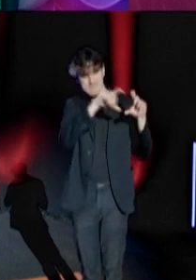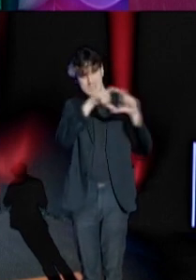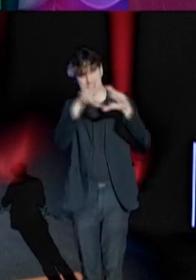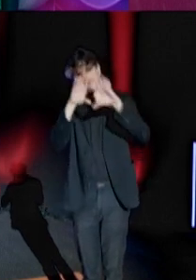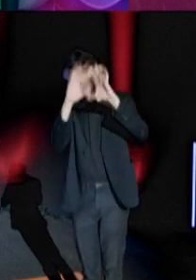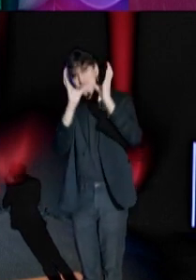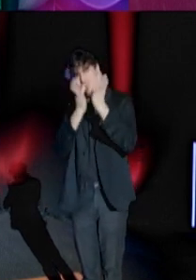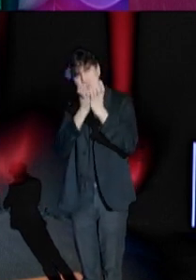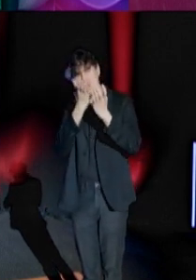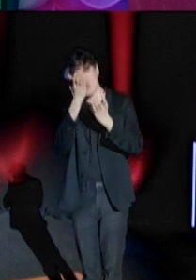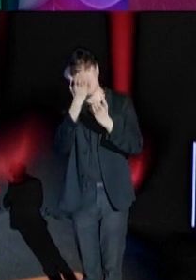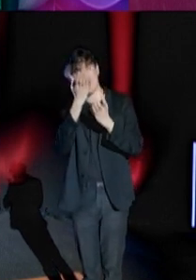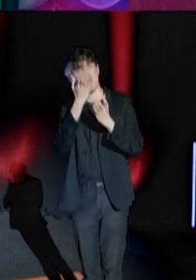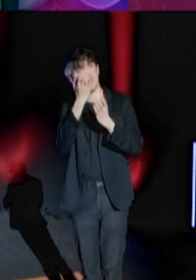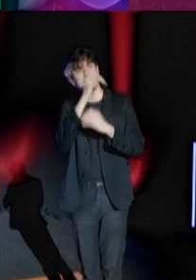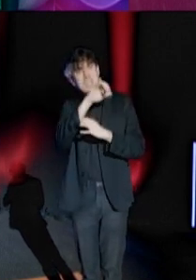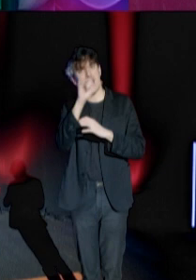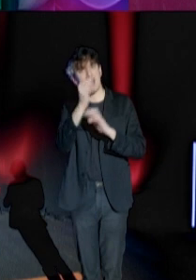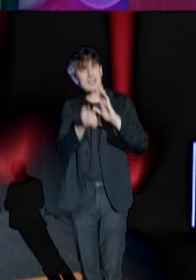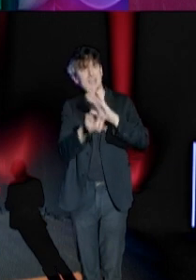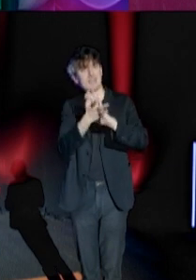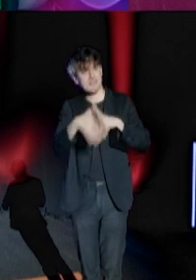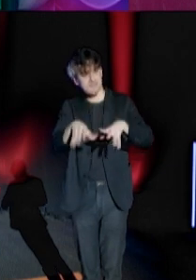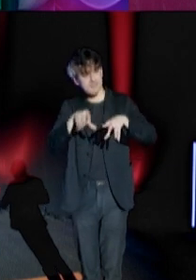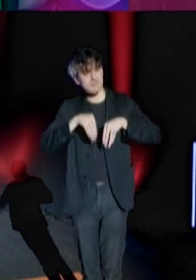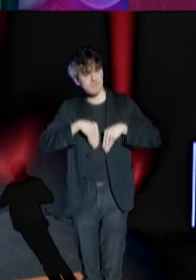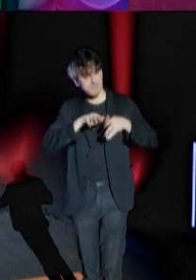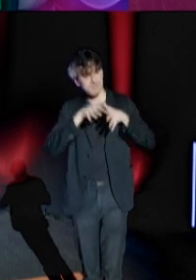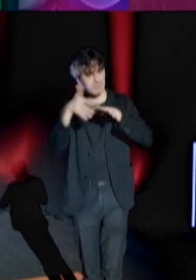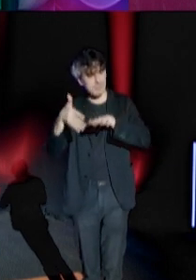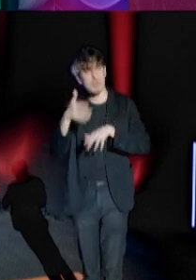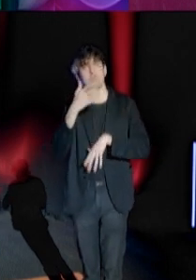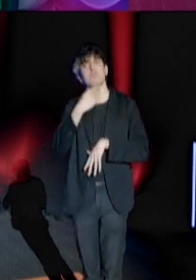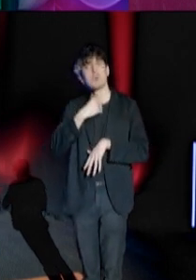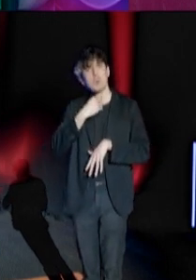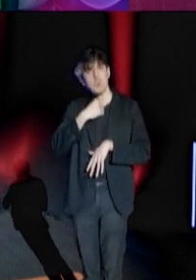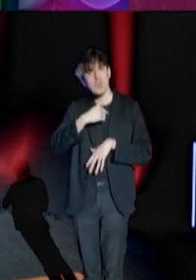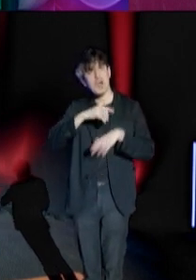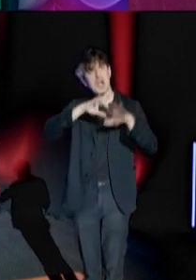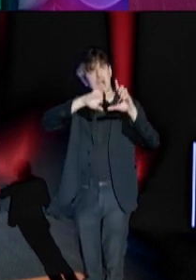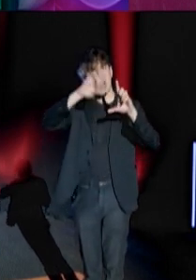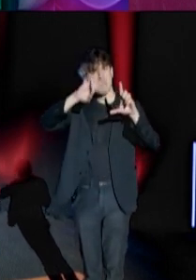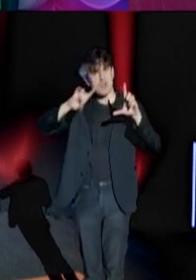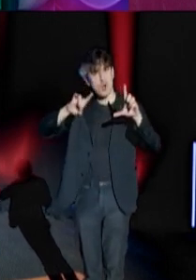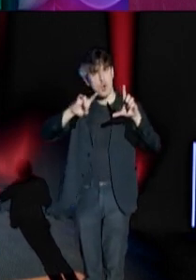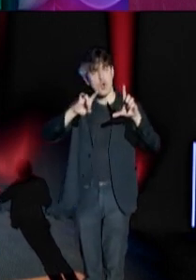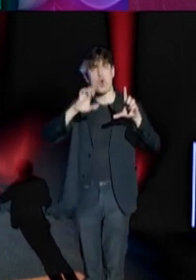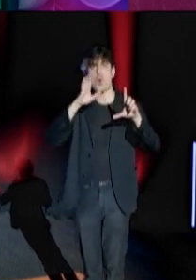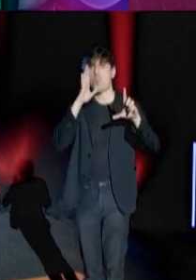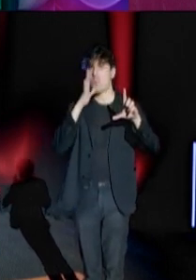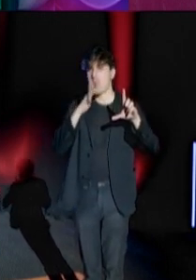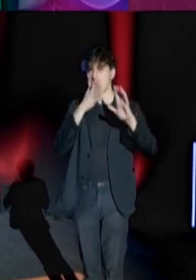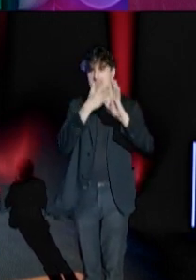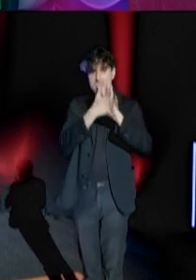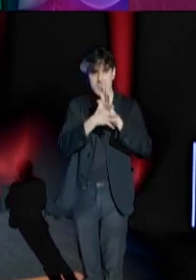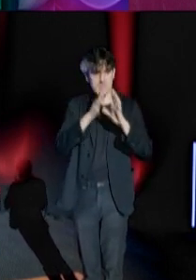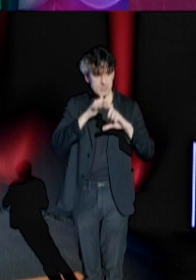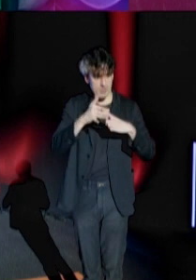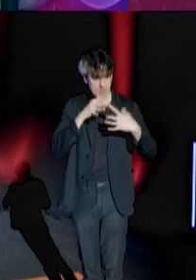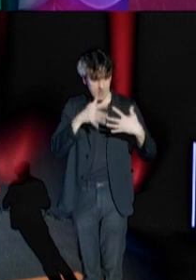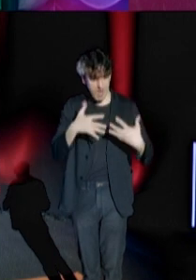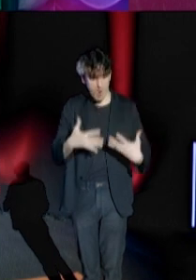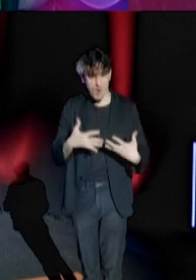adoptando ía generativa y me gusta ese gráfico porque de alguna manera es el baño de realidad de dónde estamos